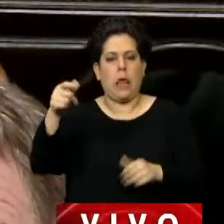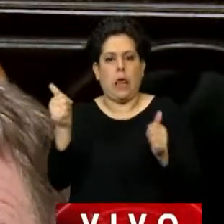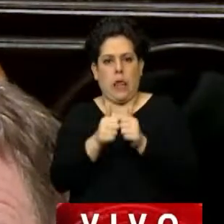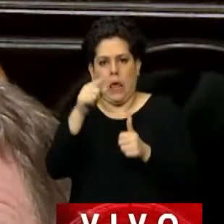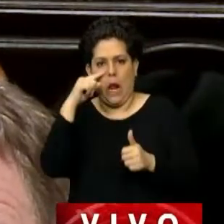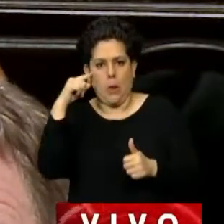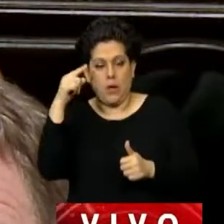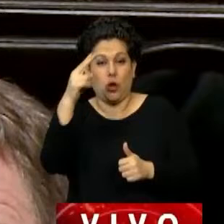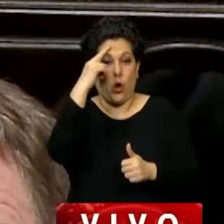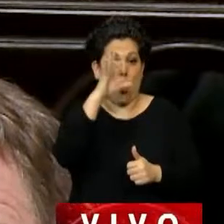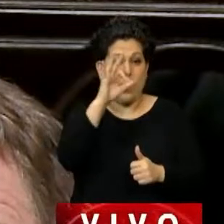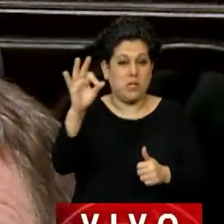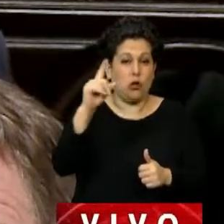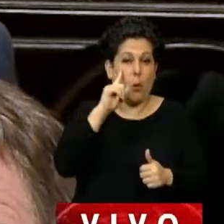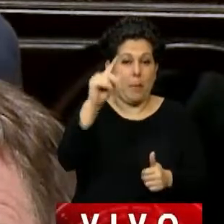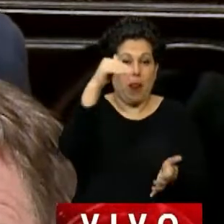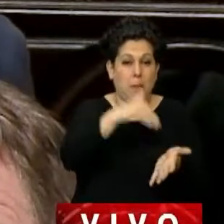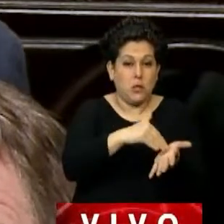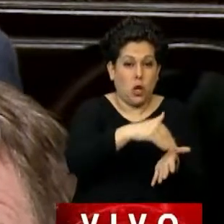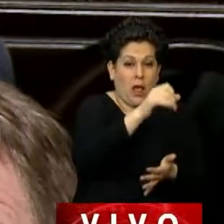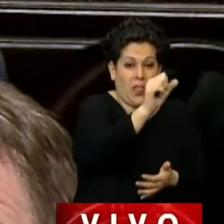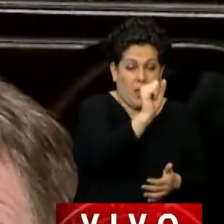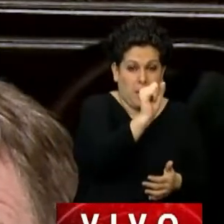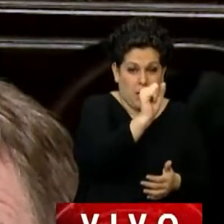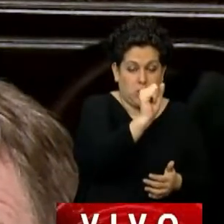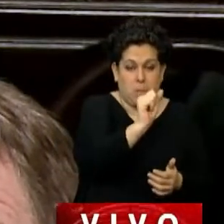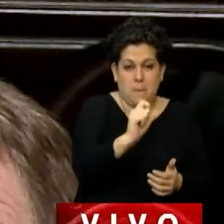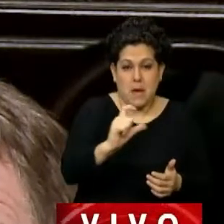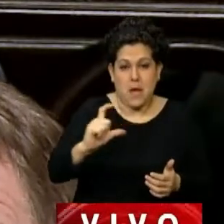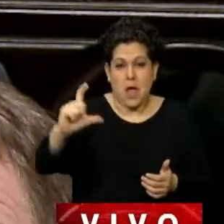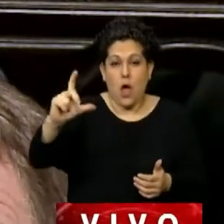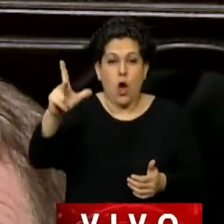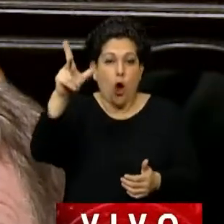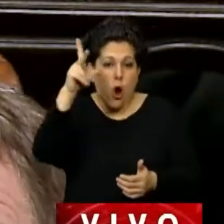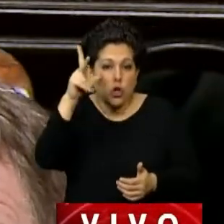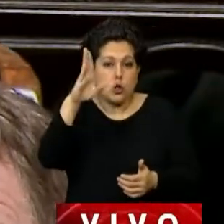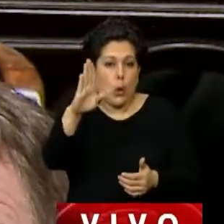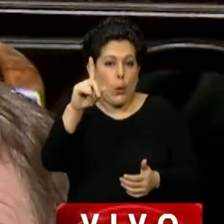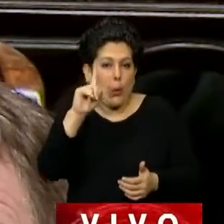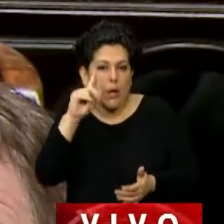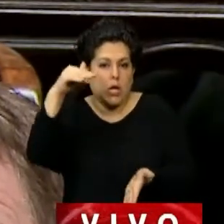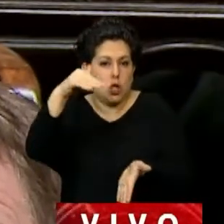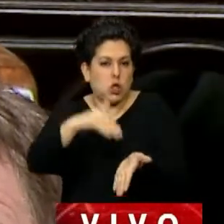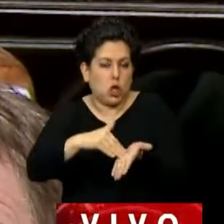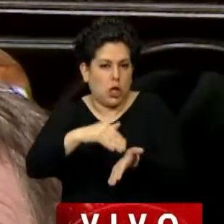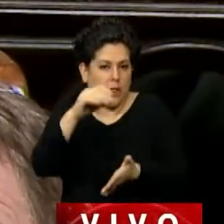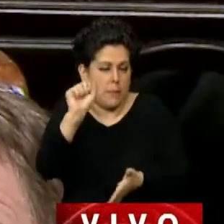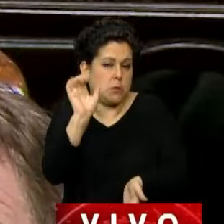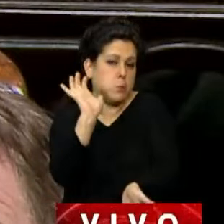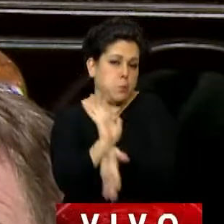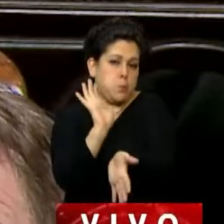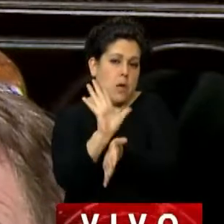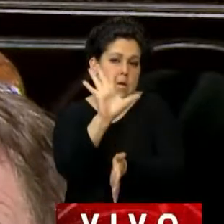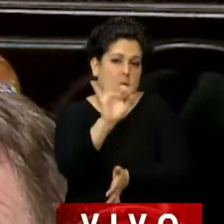de 900.000 millones de pesos a 8 billones de pesos, o sea, el equivalente a